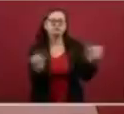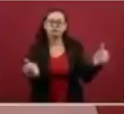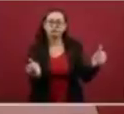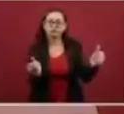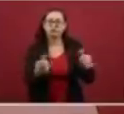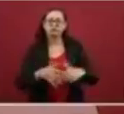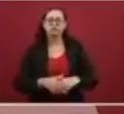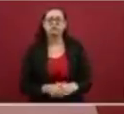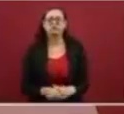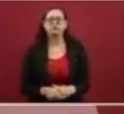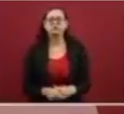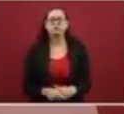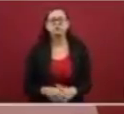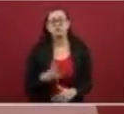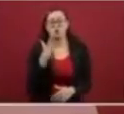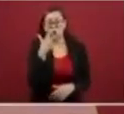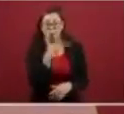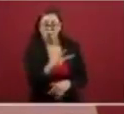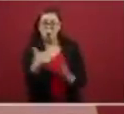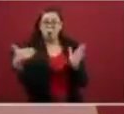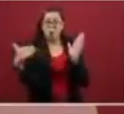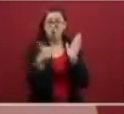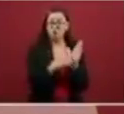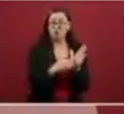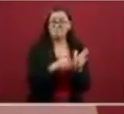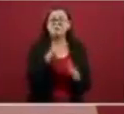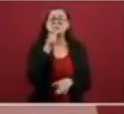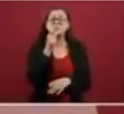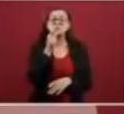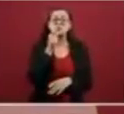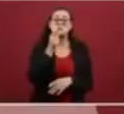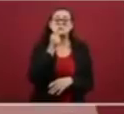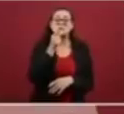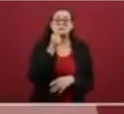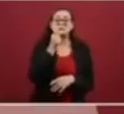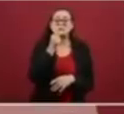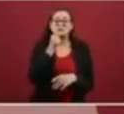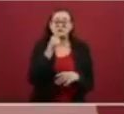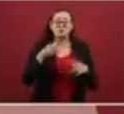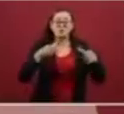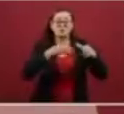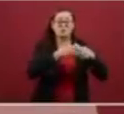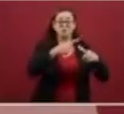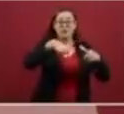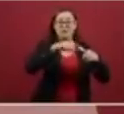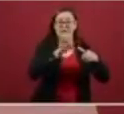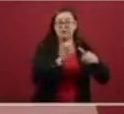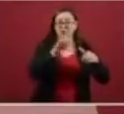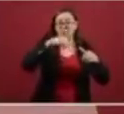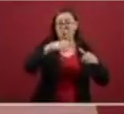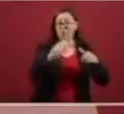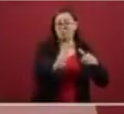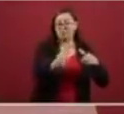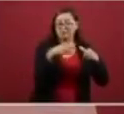y a los 8,000 elementos de élite que cuidaban al presidente